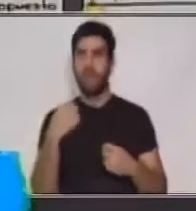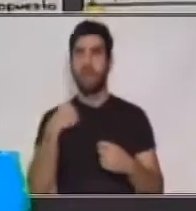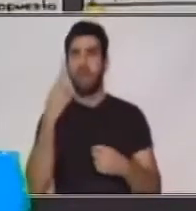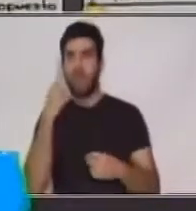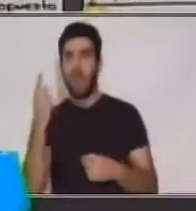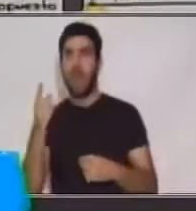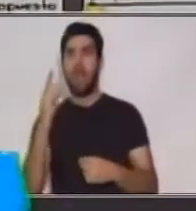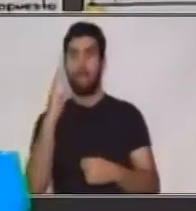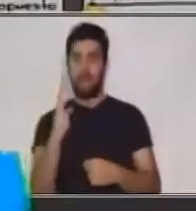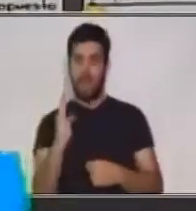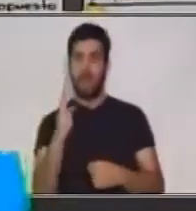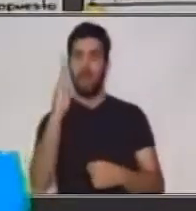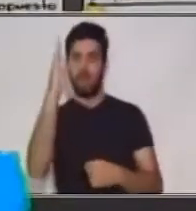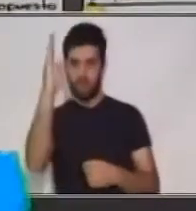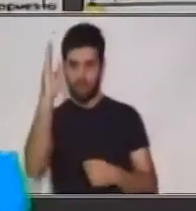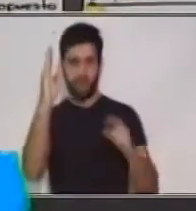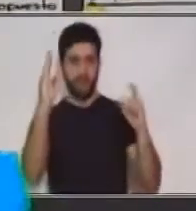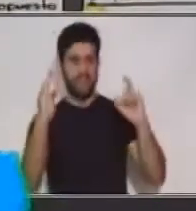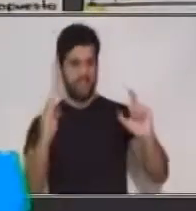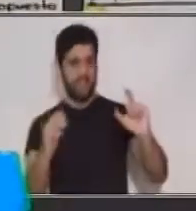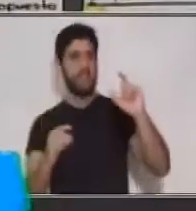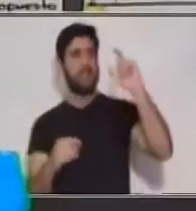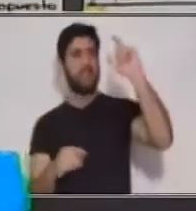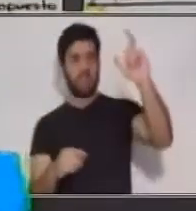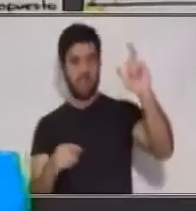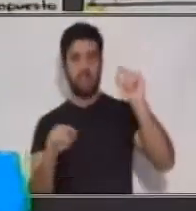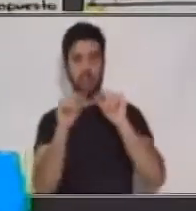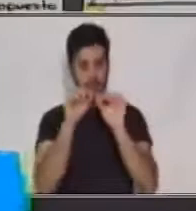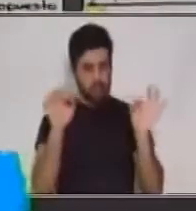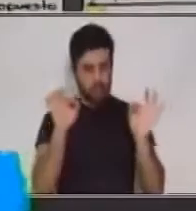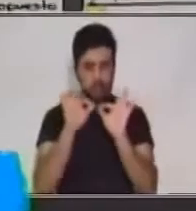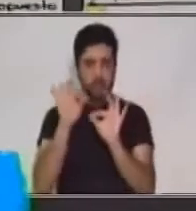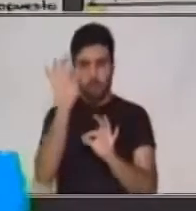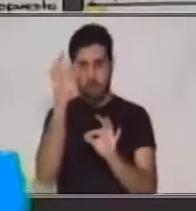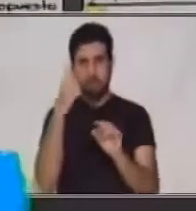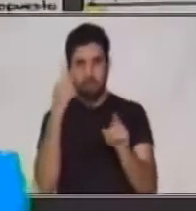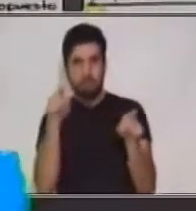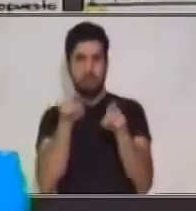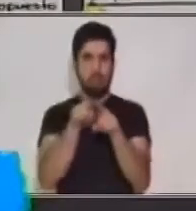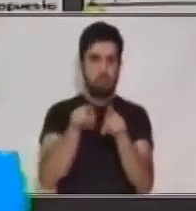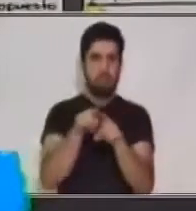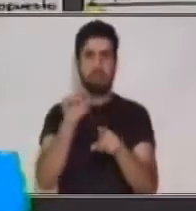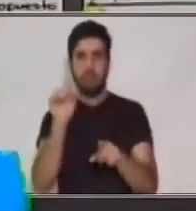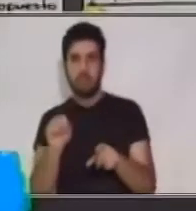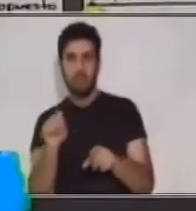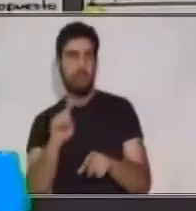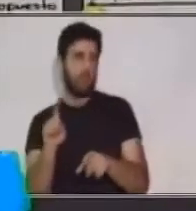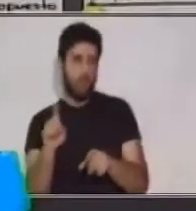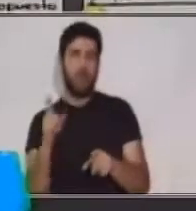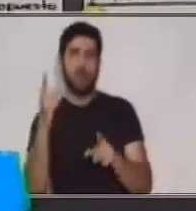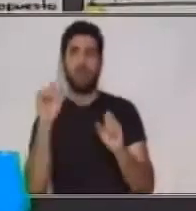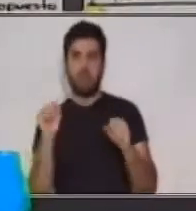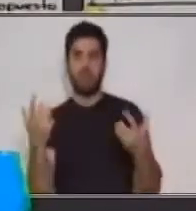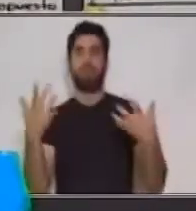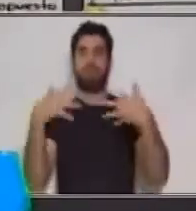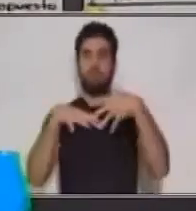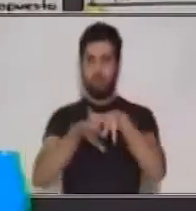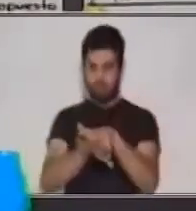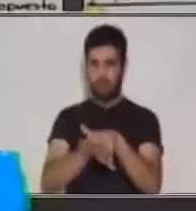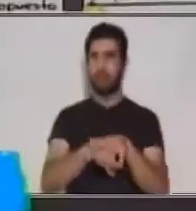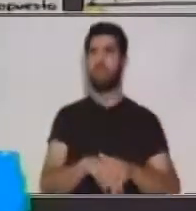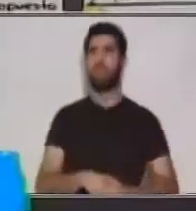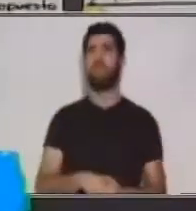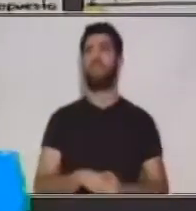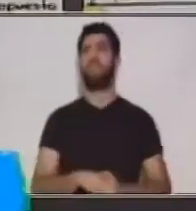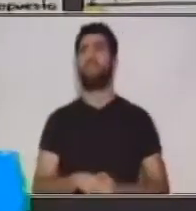B' y C con C'. Sus tres lados, ¿verdad?, son iguales, por tanto son congruentes. Voy con